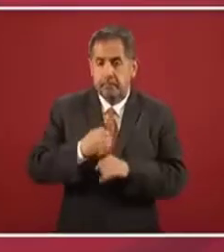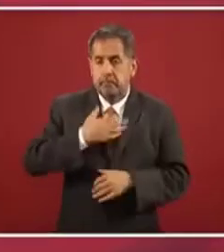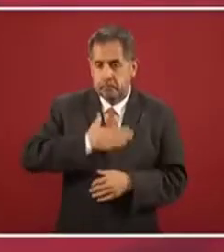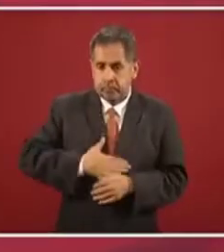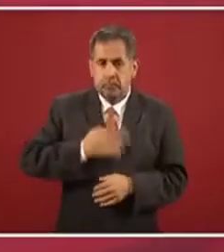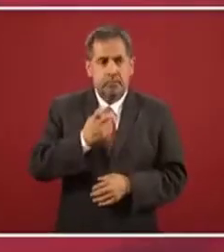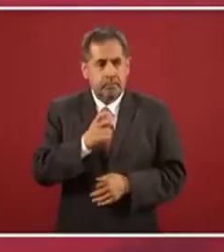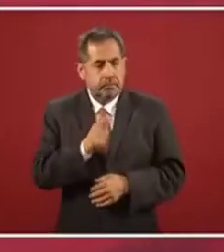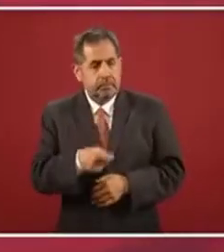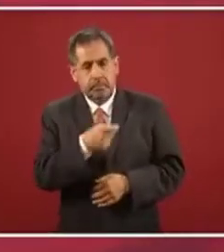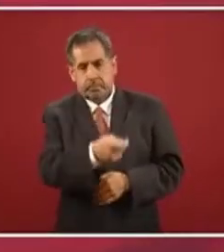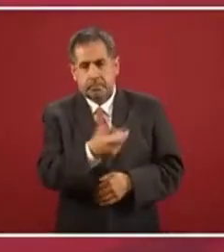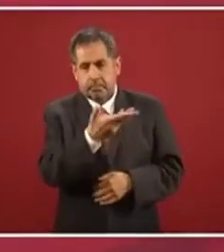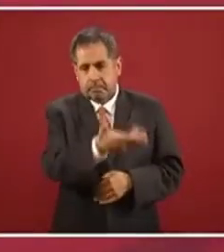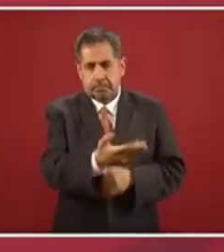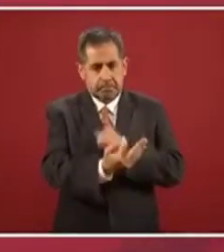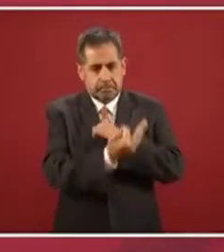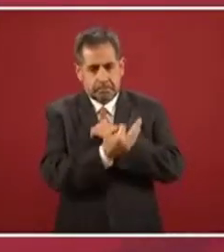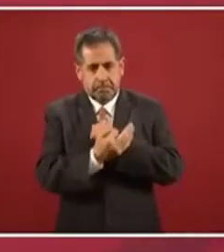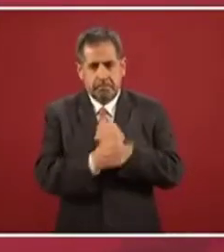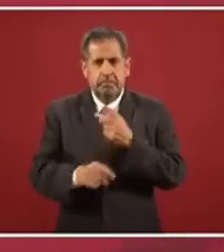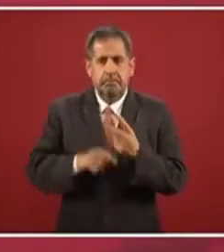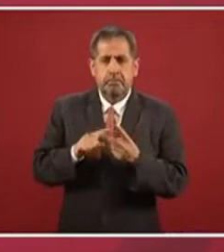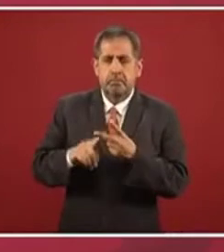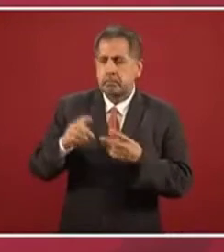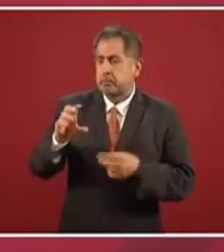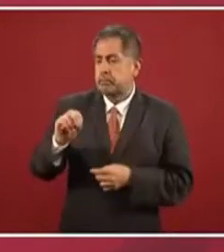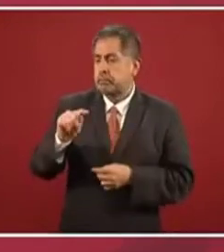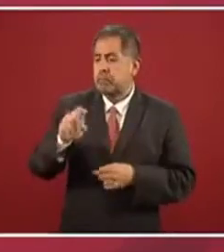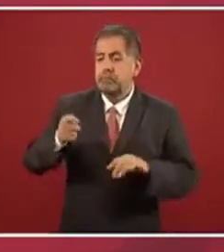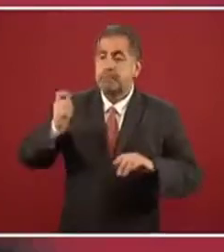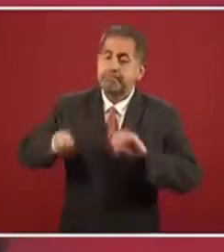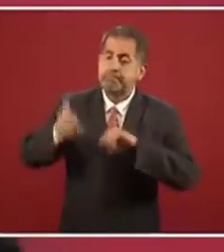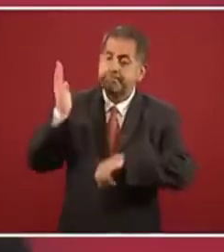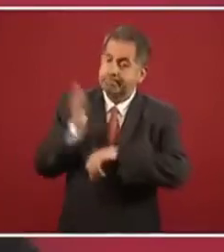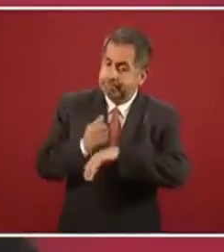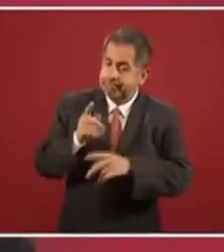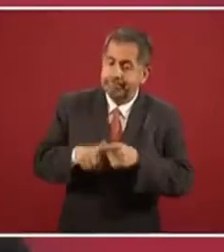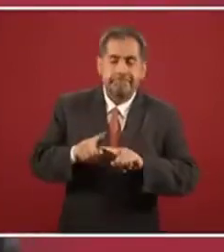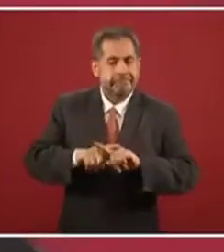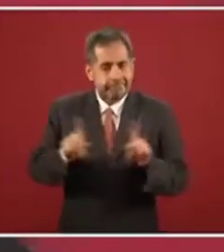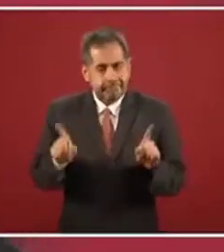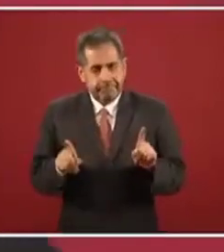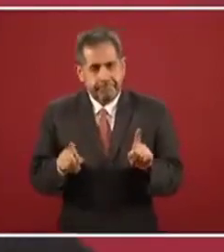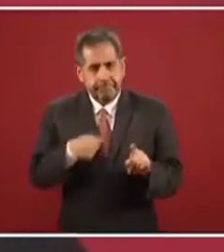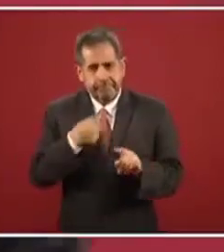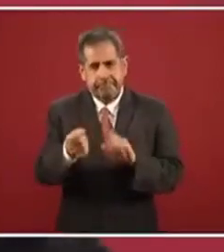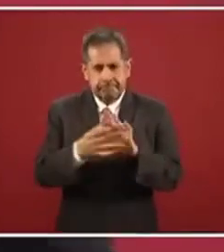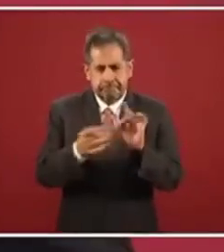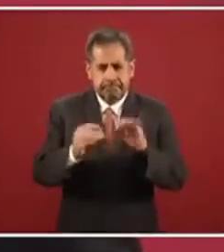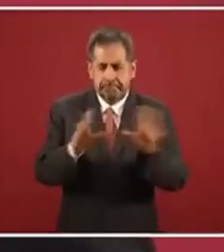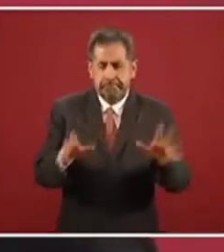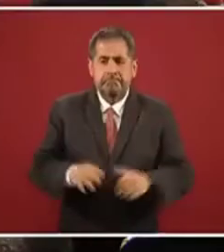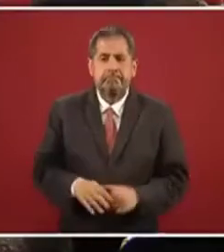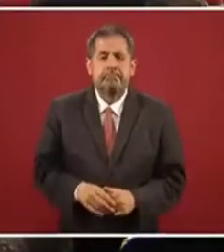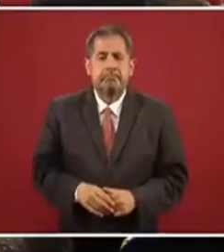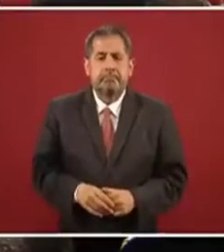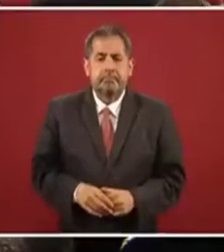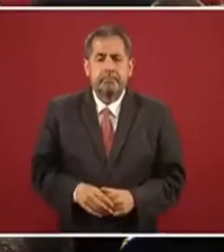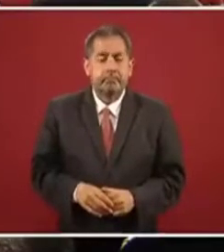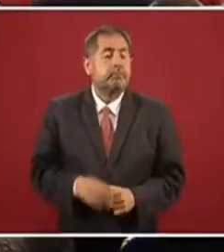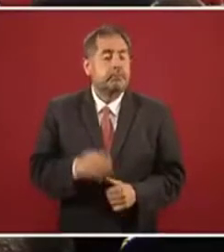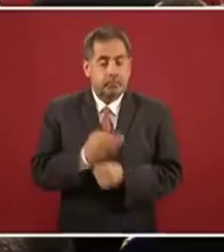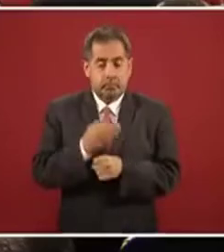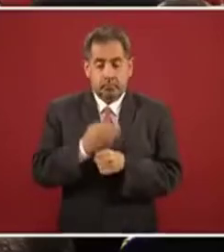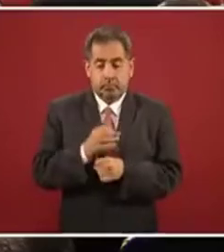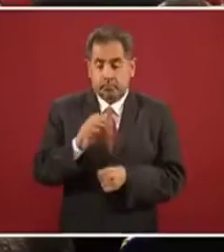presentaremos el procedimiento. La Corte Penal tiene otras atribuciones, por eso me lo preguntó usted y lo estoy aclarando para que no haya confusión. La Corte